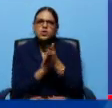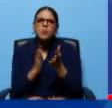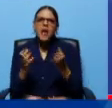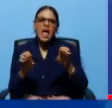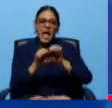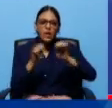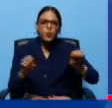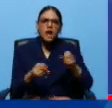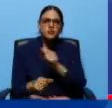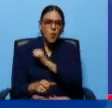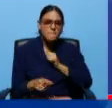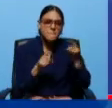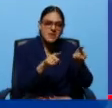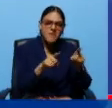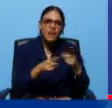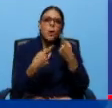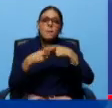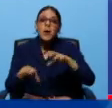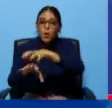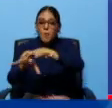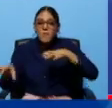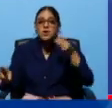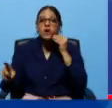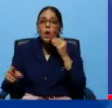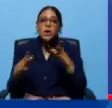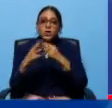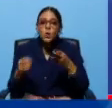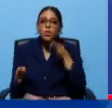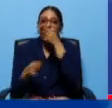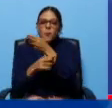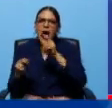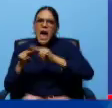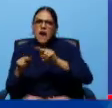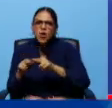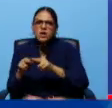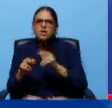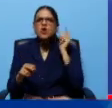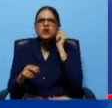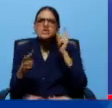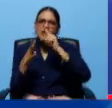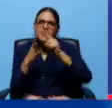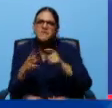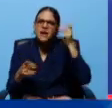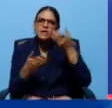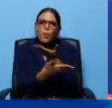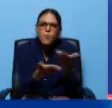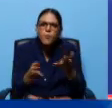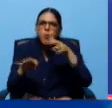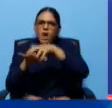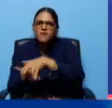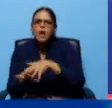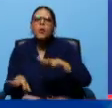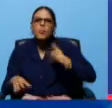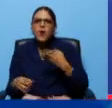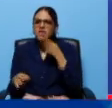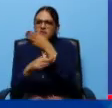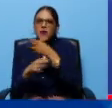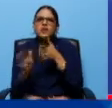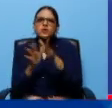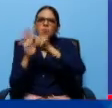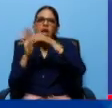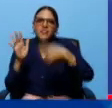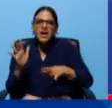privada, pero que la mayoría de la juventud, de los niños, de las niñas y del pueblo puede ejercer su